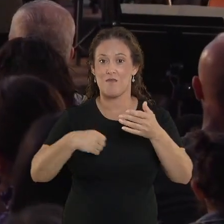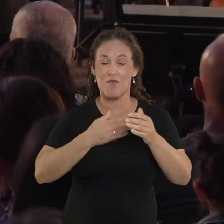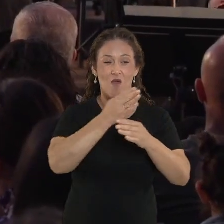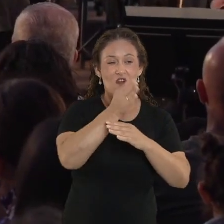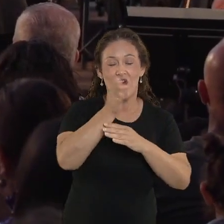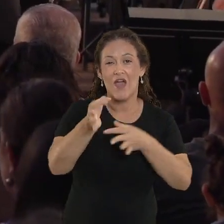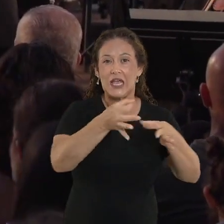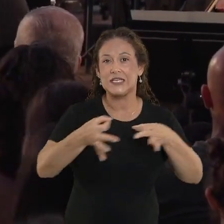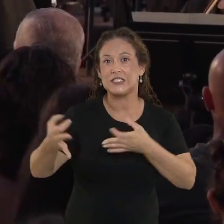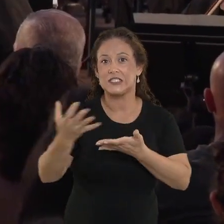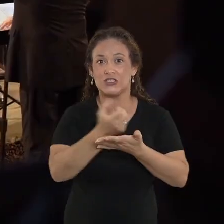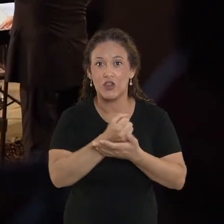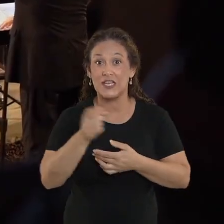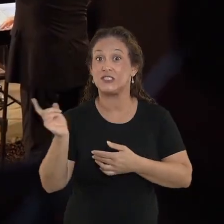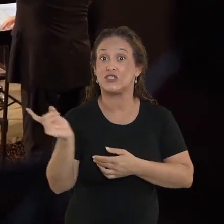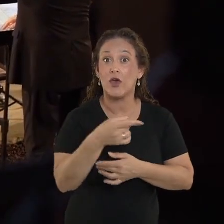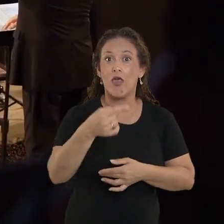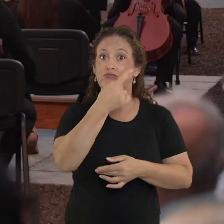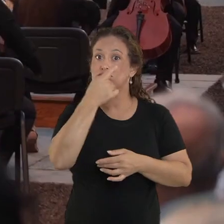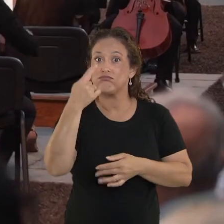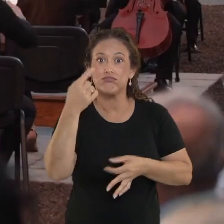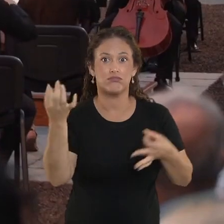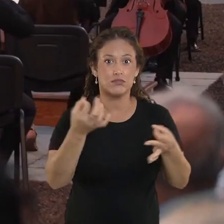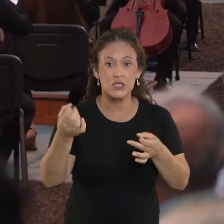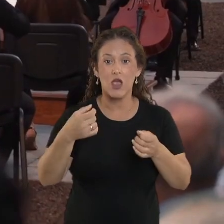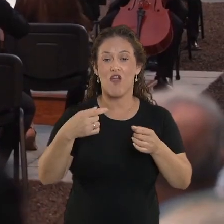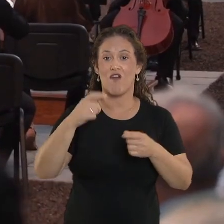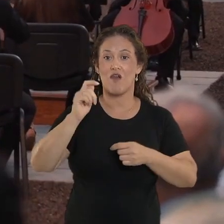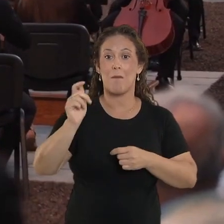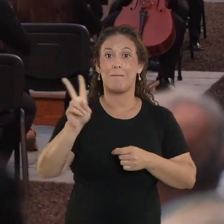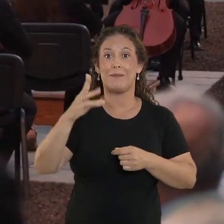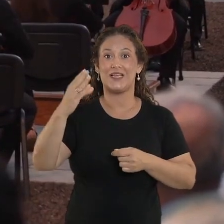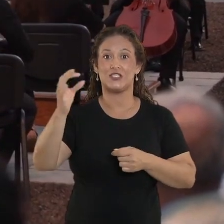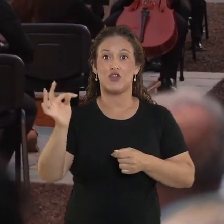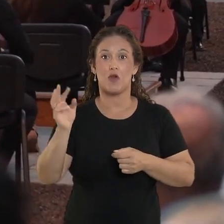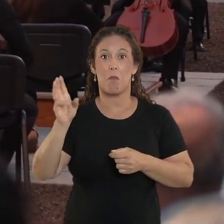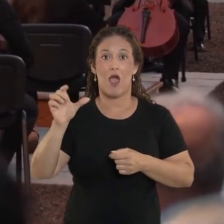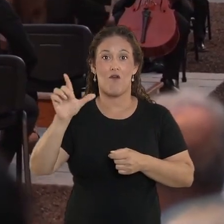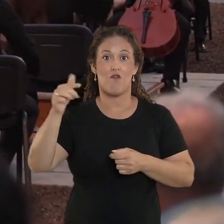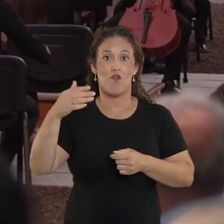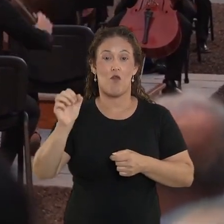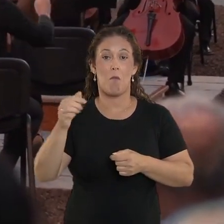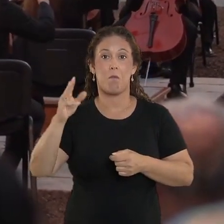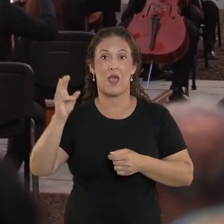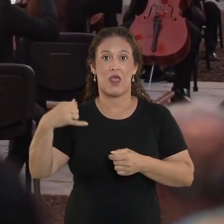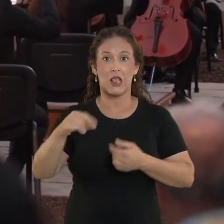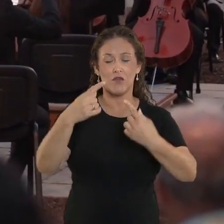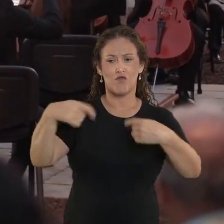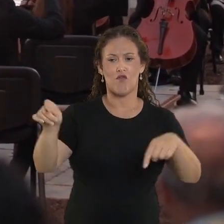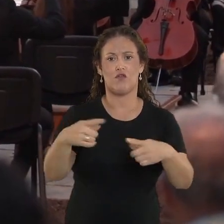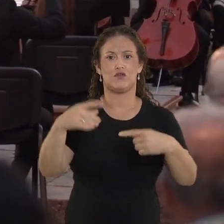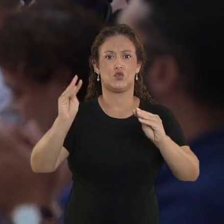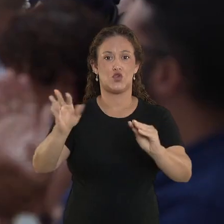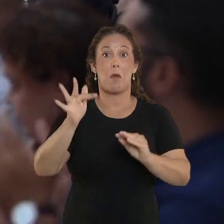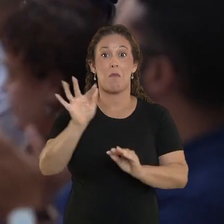irá la gira por todo el archipiélago. Todas ellas serán testigos del talento de la batuta de Víctor Pablo Pérez y de una